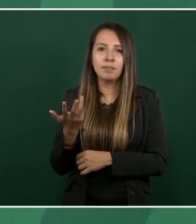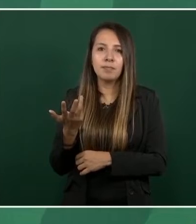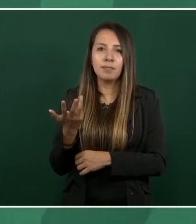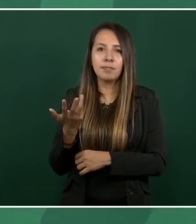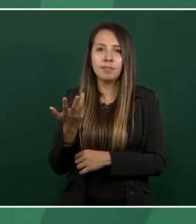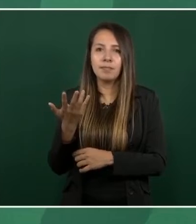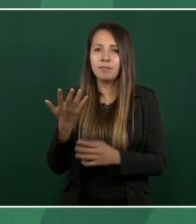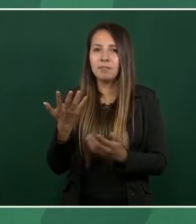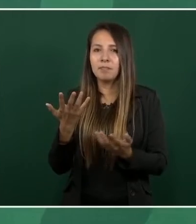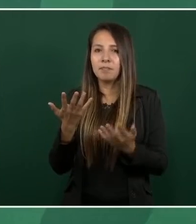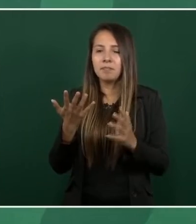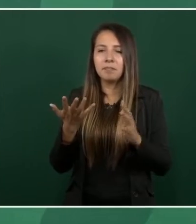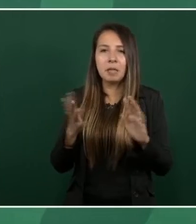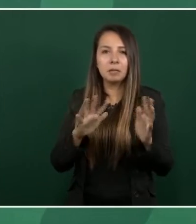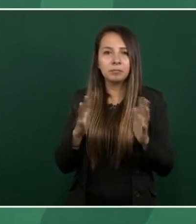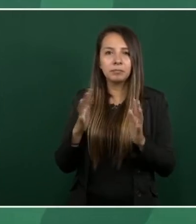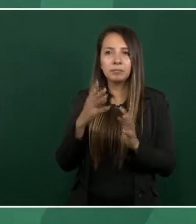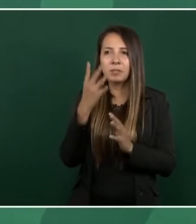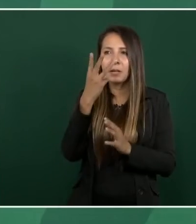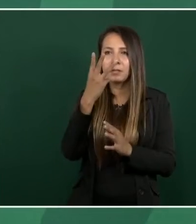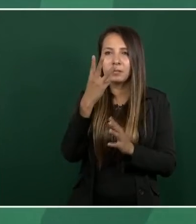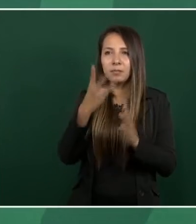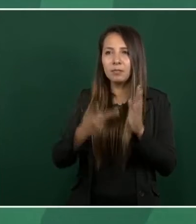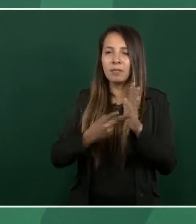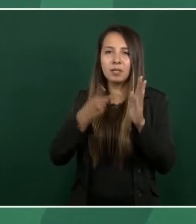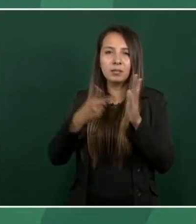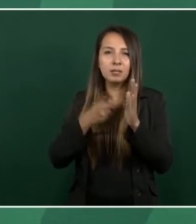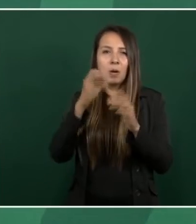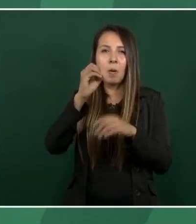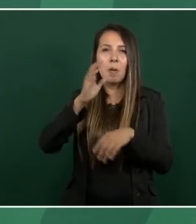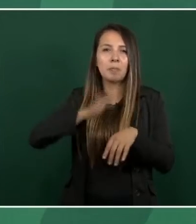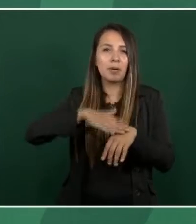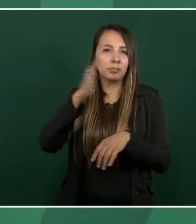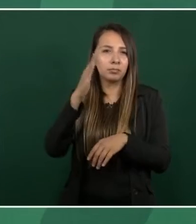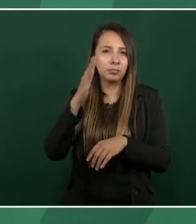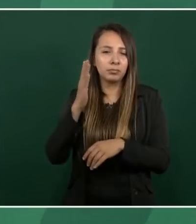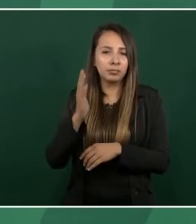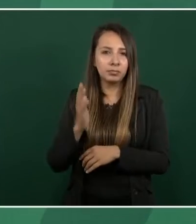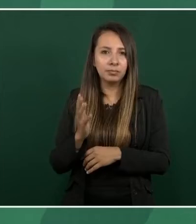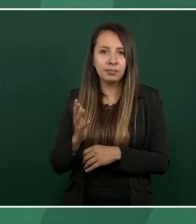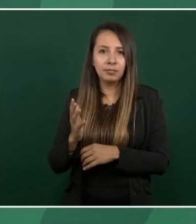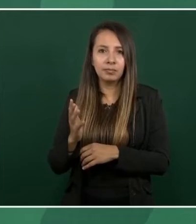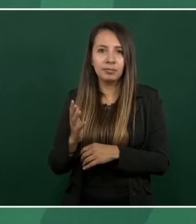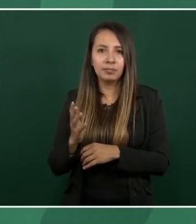en tres ocasiones, si no es que más,